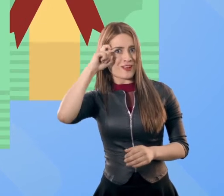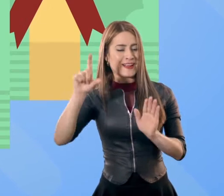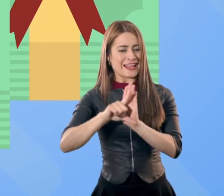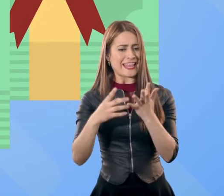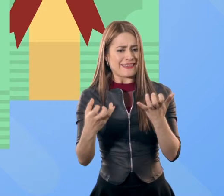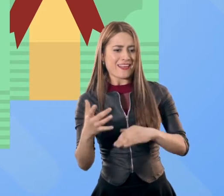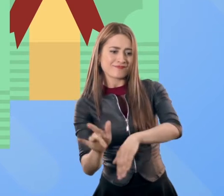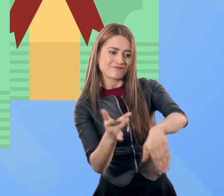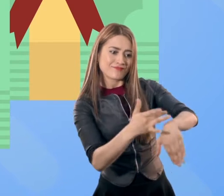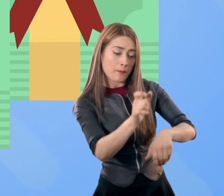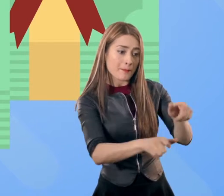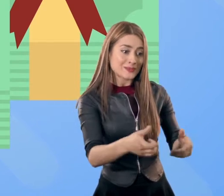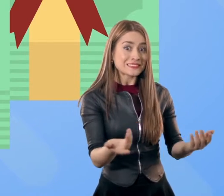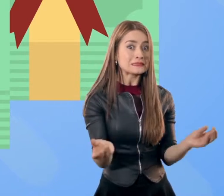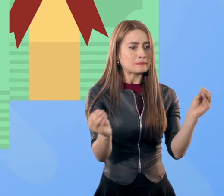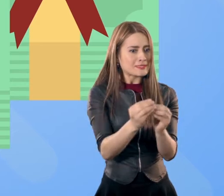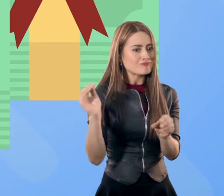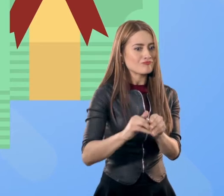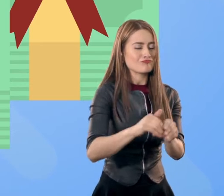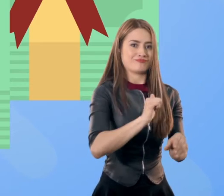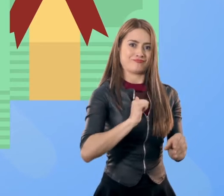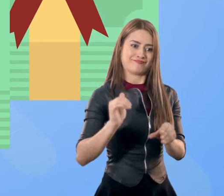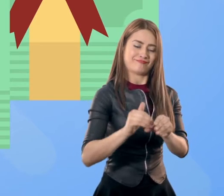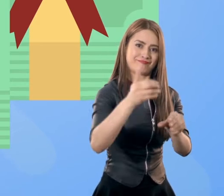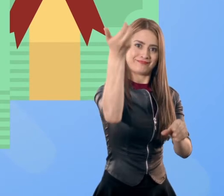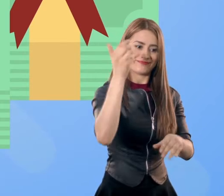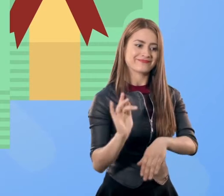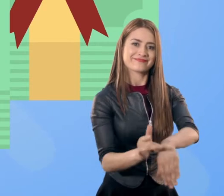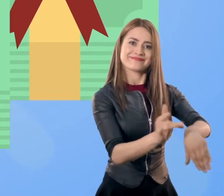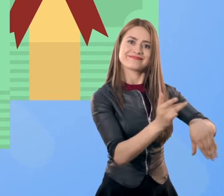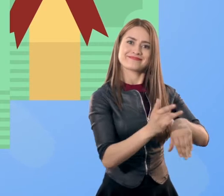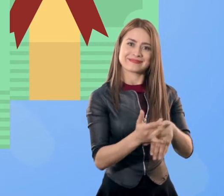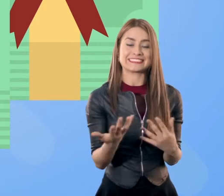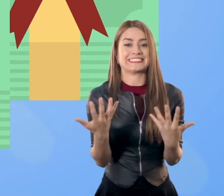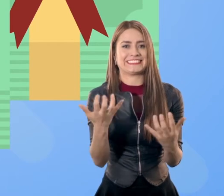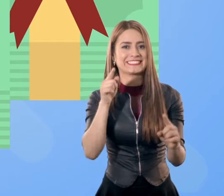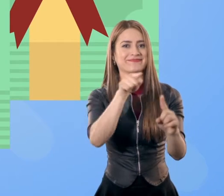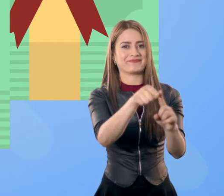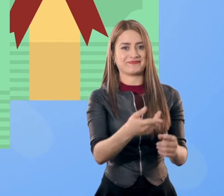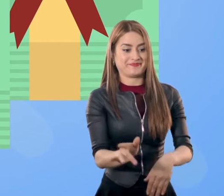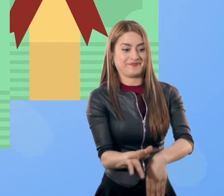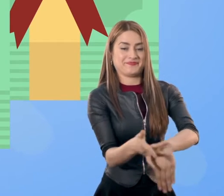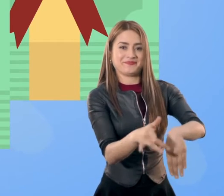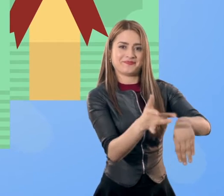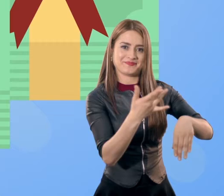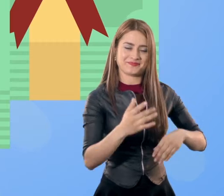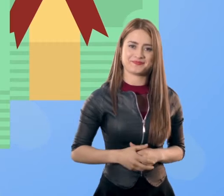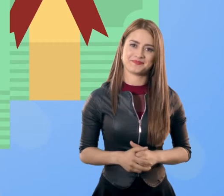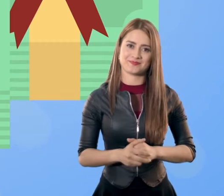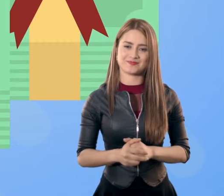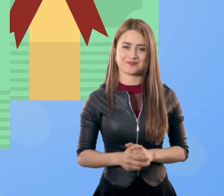Con el fin de incentivar el ahorro voluntario, la ley incorporó una serie de beneficios para quienes opten por este mecanismo de ahorro e